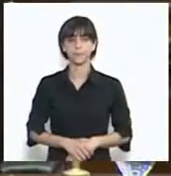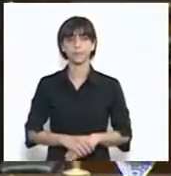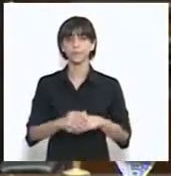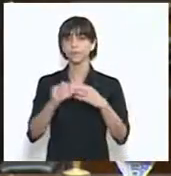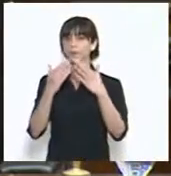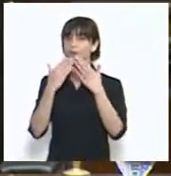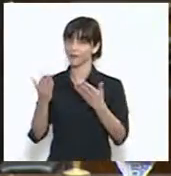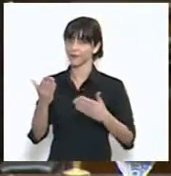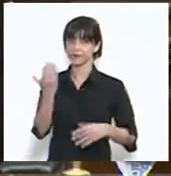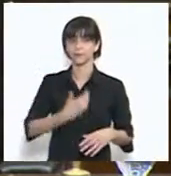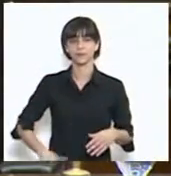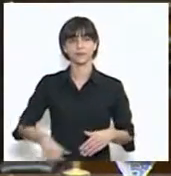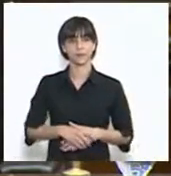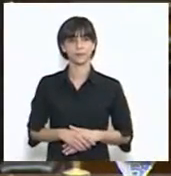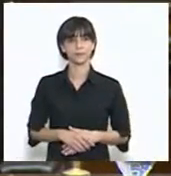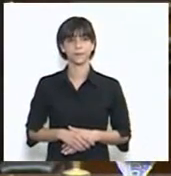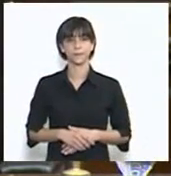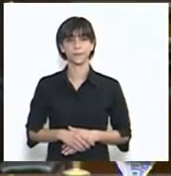Gracias, señora presidenta.